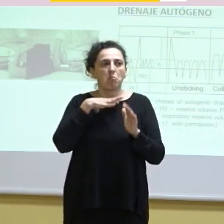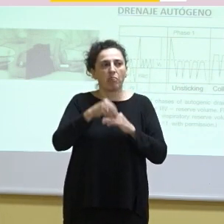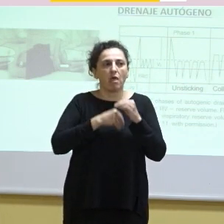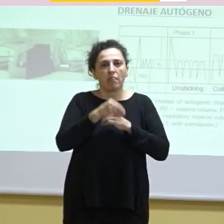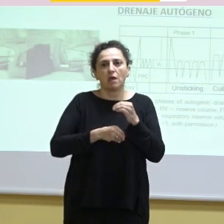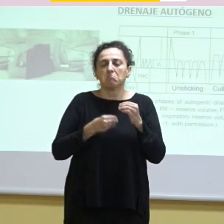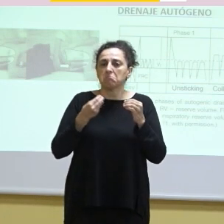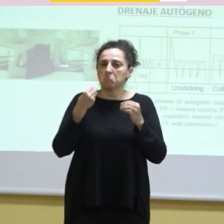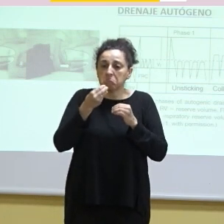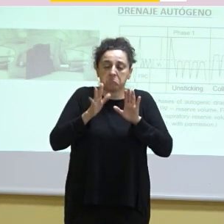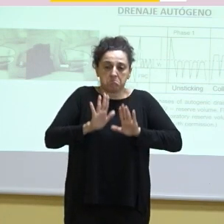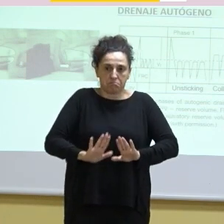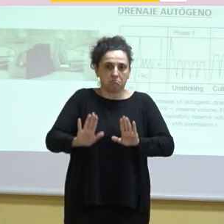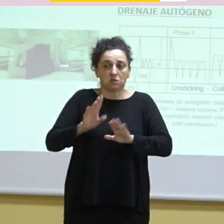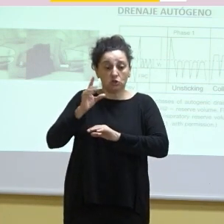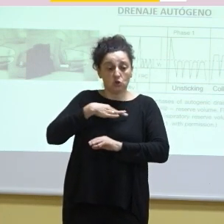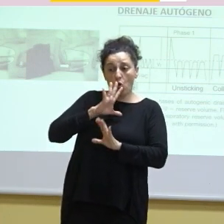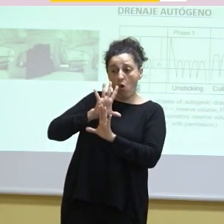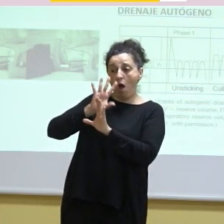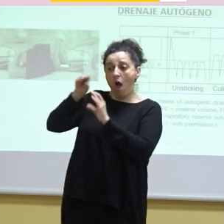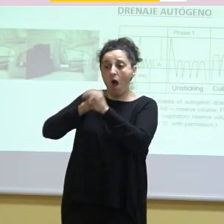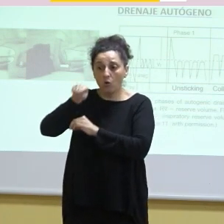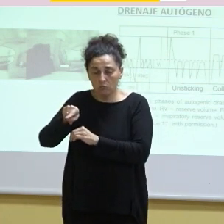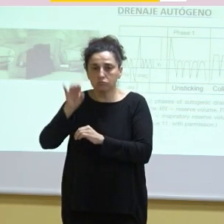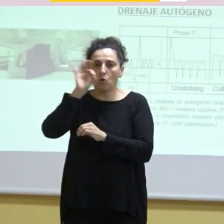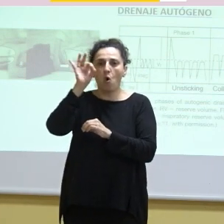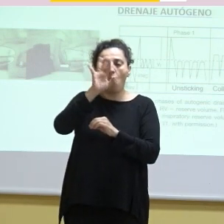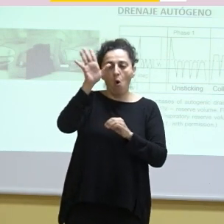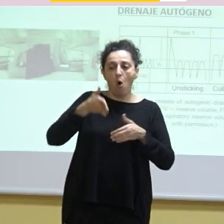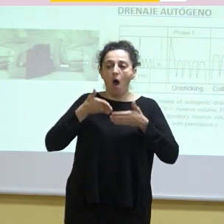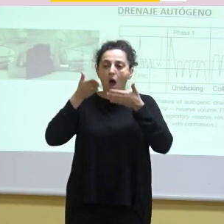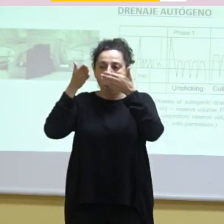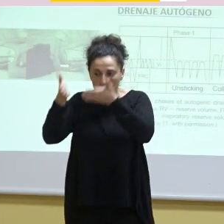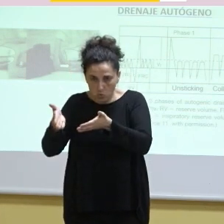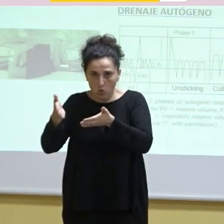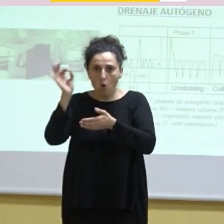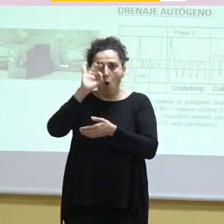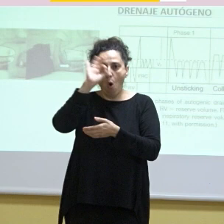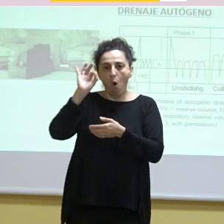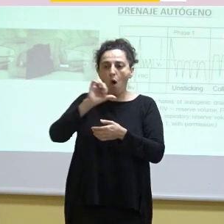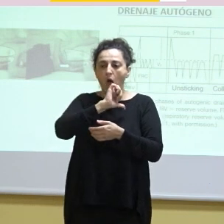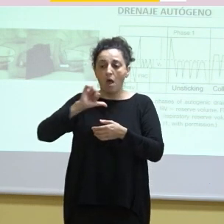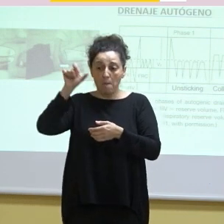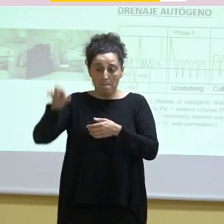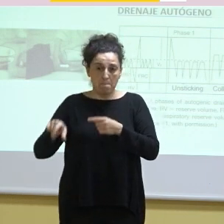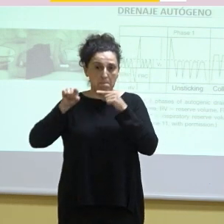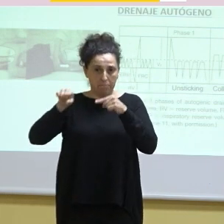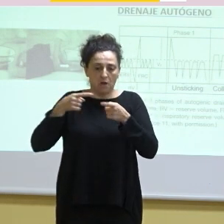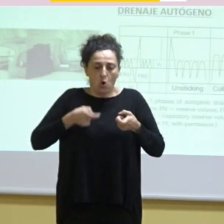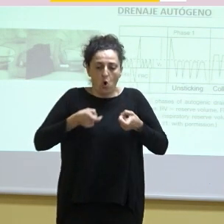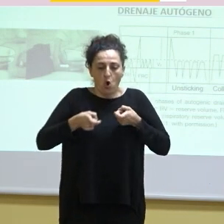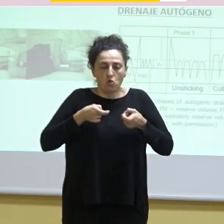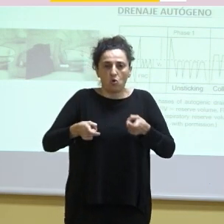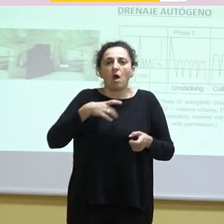realizar de forma pasiva, yo puedo hacérsela al paciente, o de forma asistiva, yo ayudo al paciente, o el paciente de forma activa aprende a